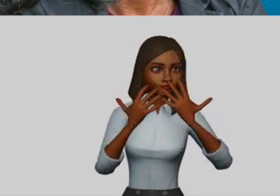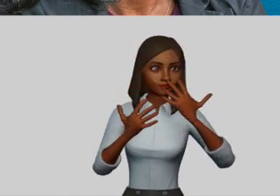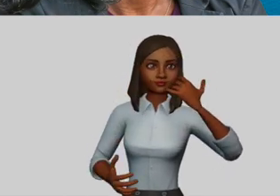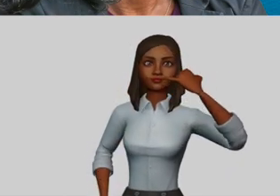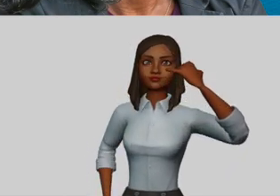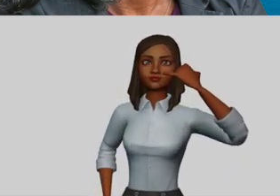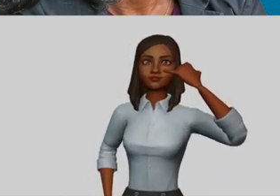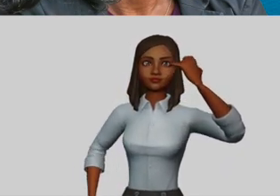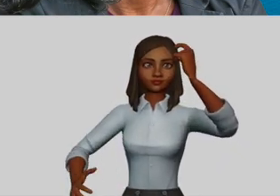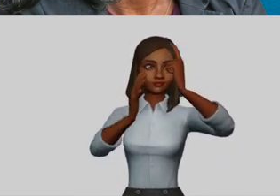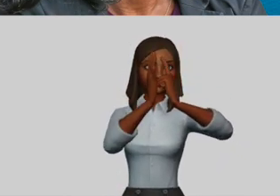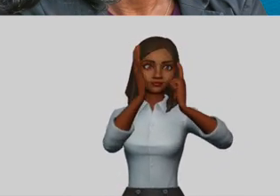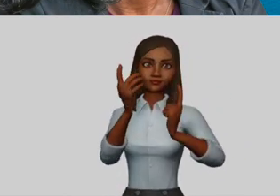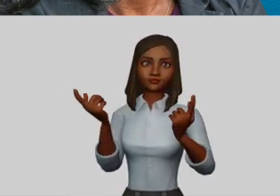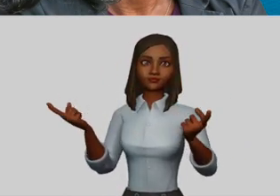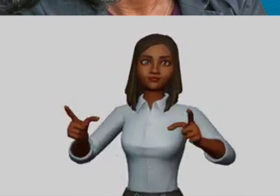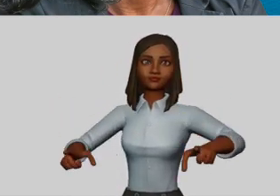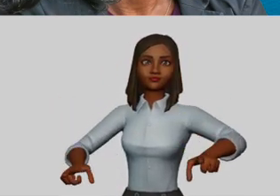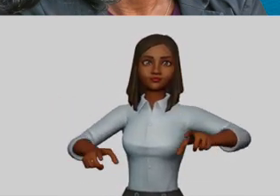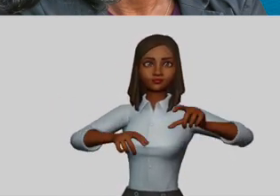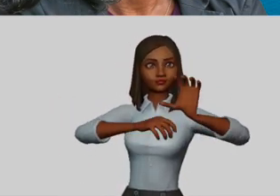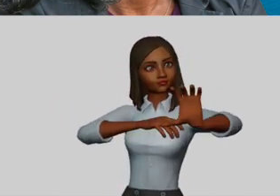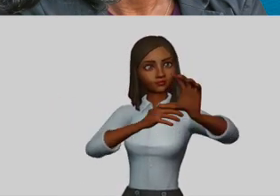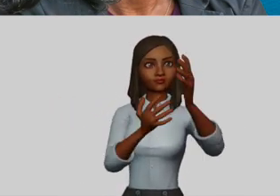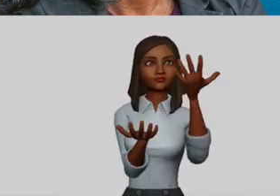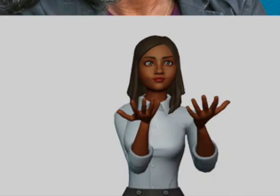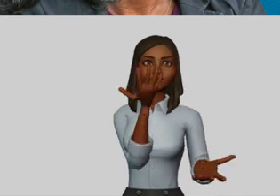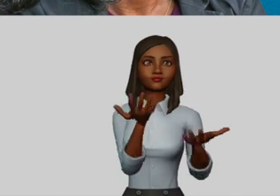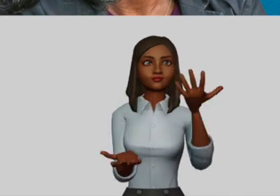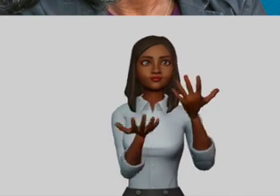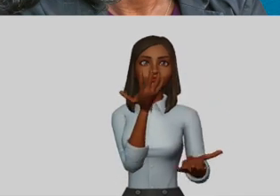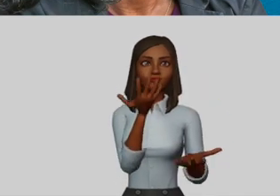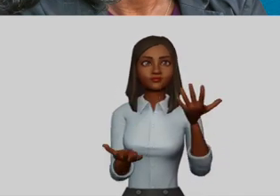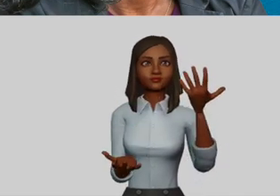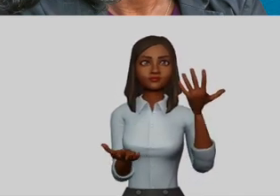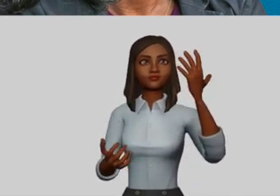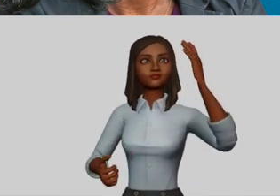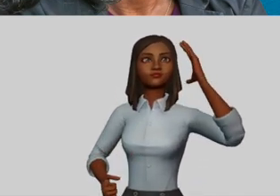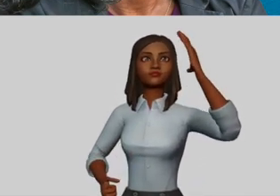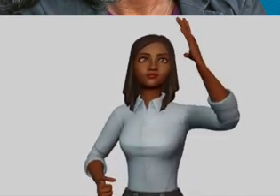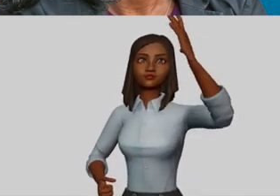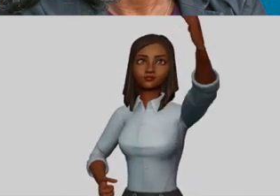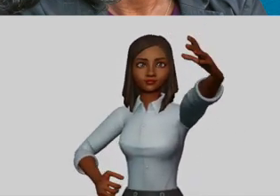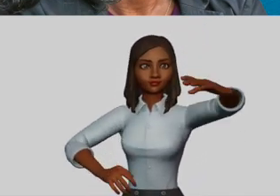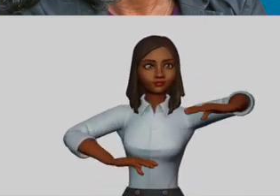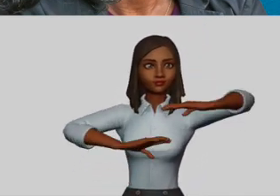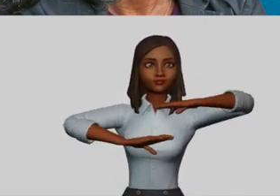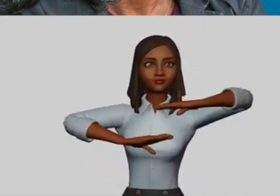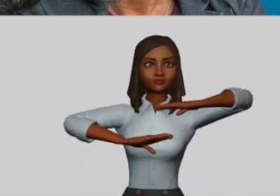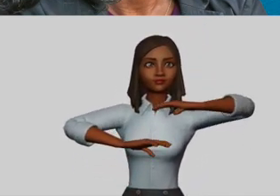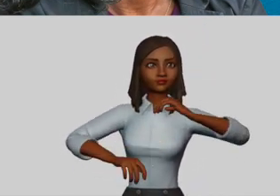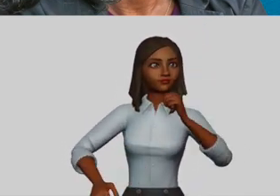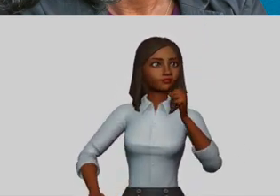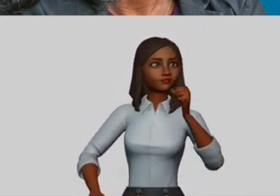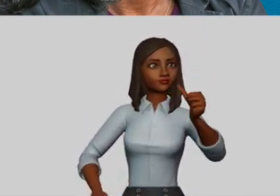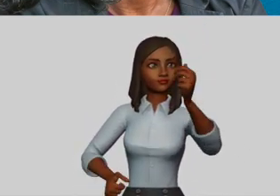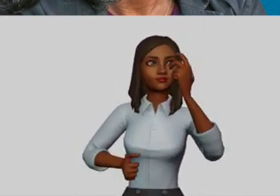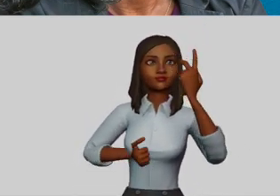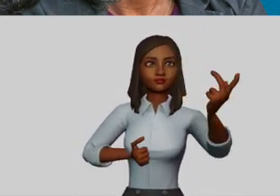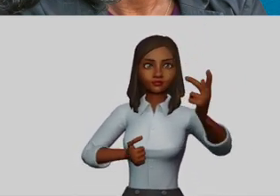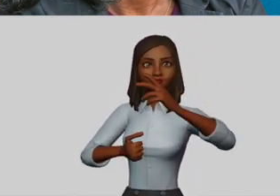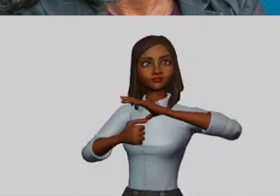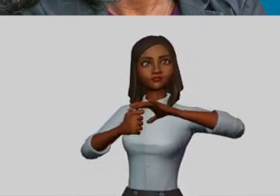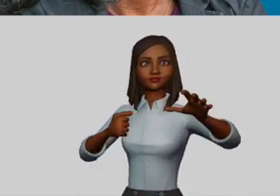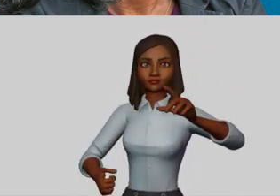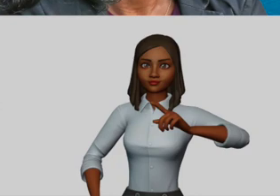ahorita. En el último censo que se hizo, fue en el del 2010, cuando, ahorita que estábamos hablando de estadísticas,